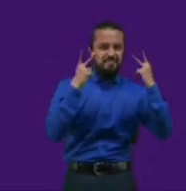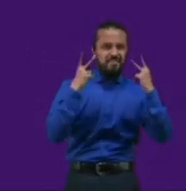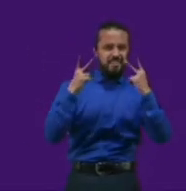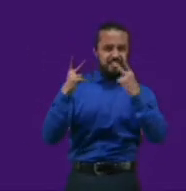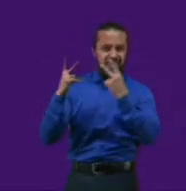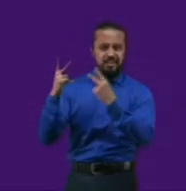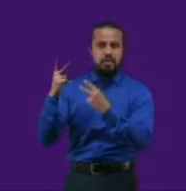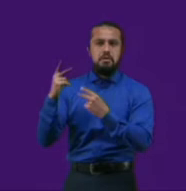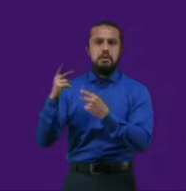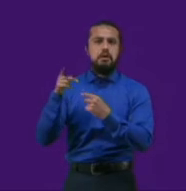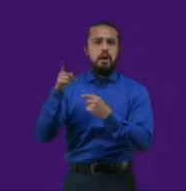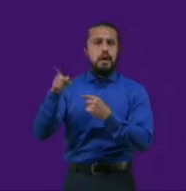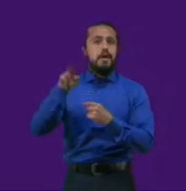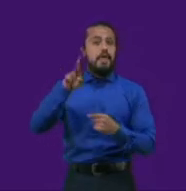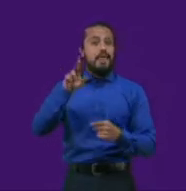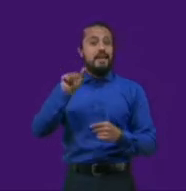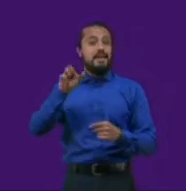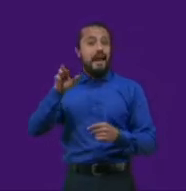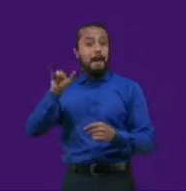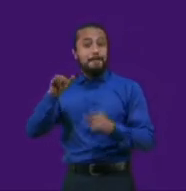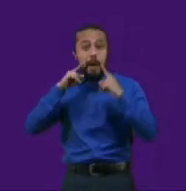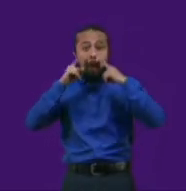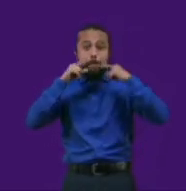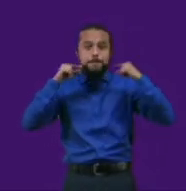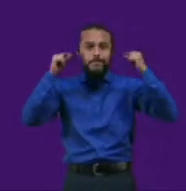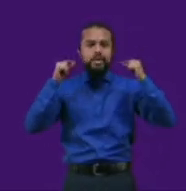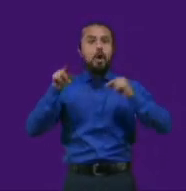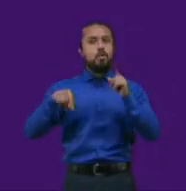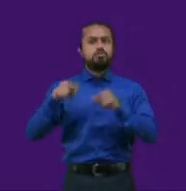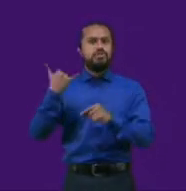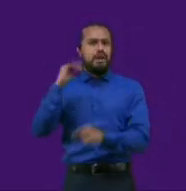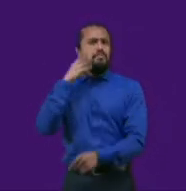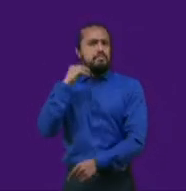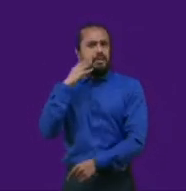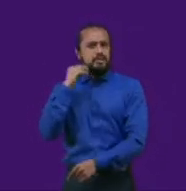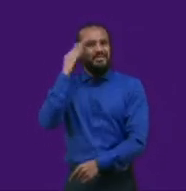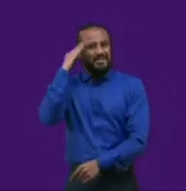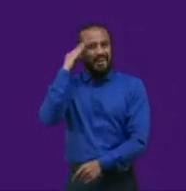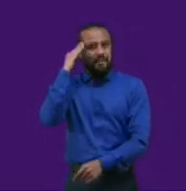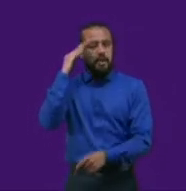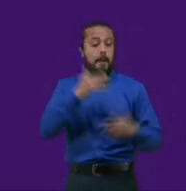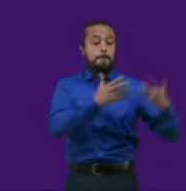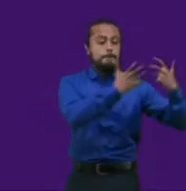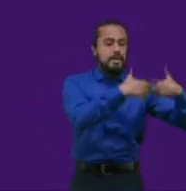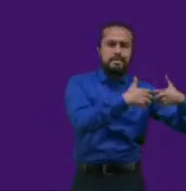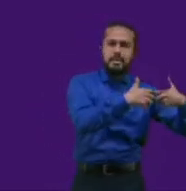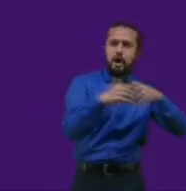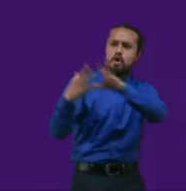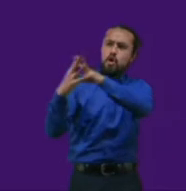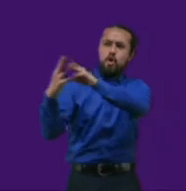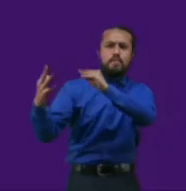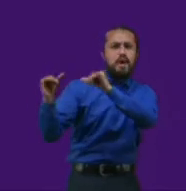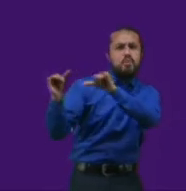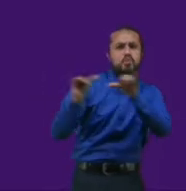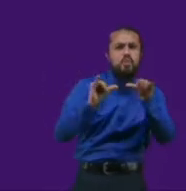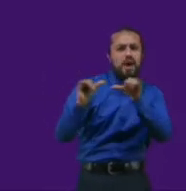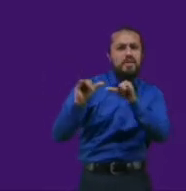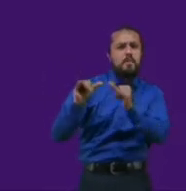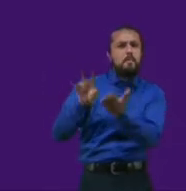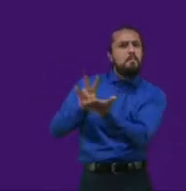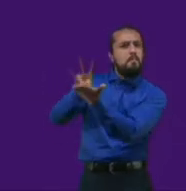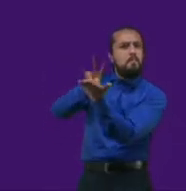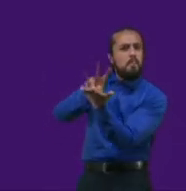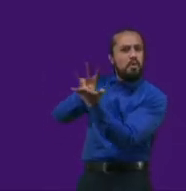de la escuela Rappi o de los exalumnos de Rappi, porque sabemos que existen varias empresas hoy, varios emprendimientos que ya han